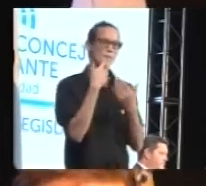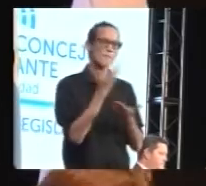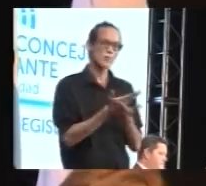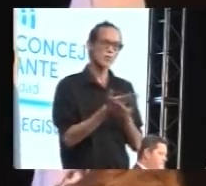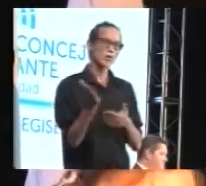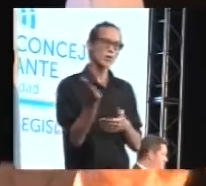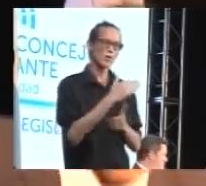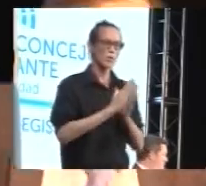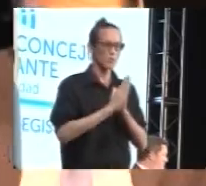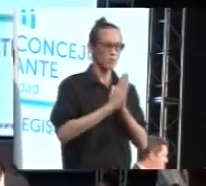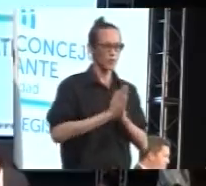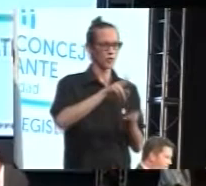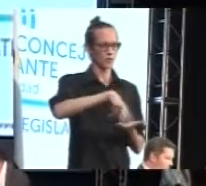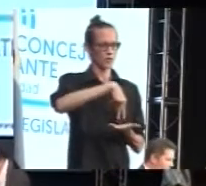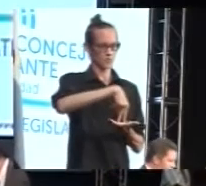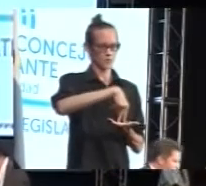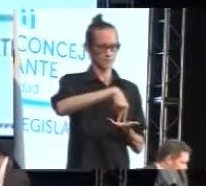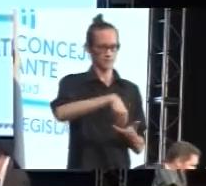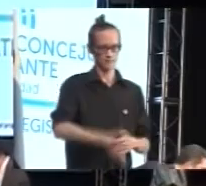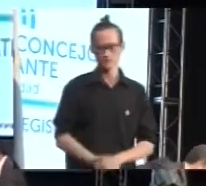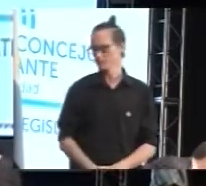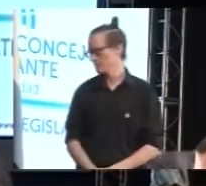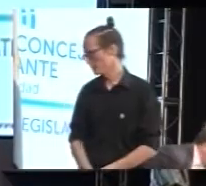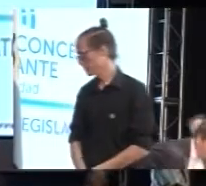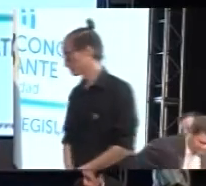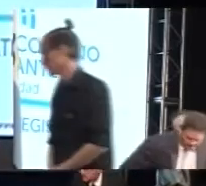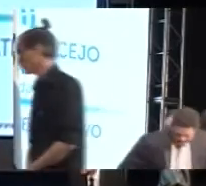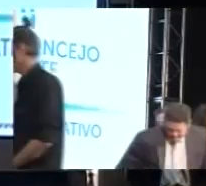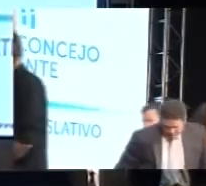tengan por favor ponerse de pie.